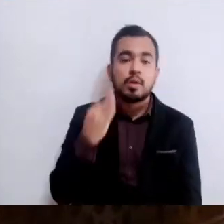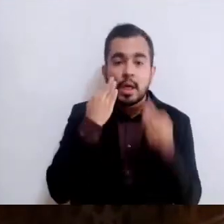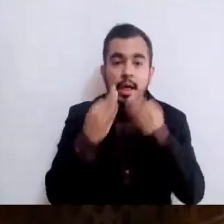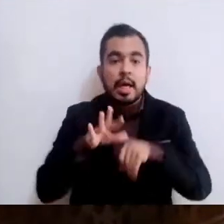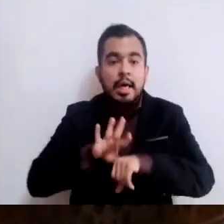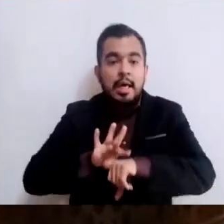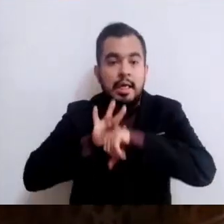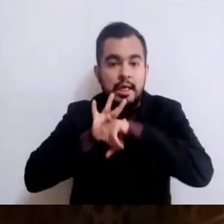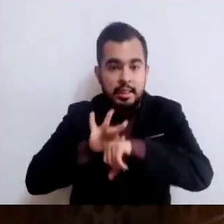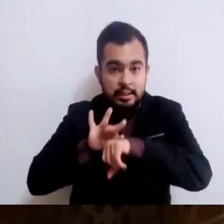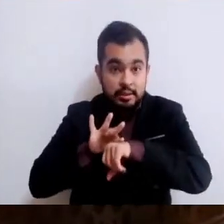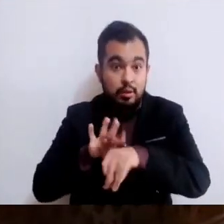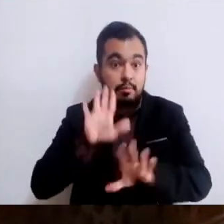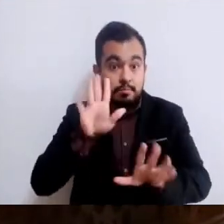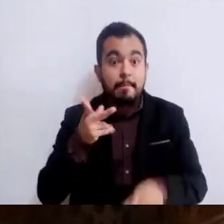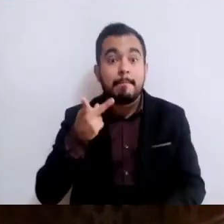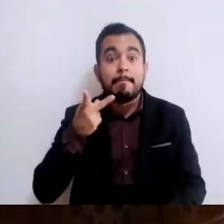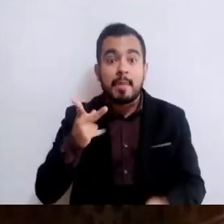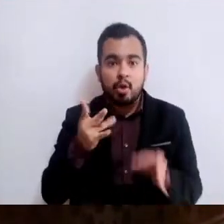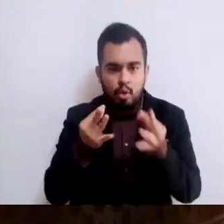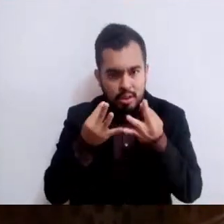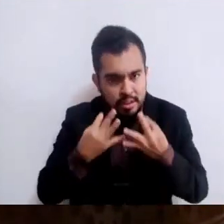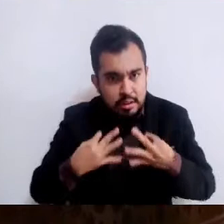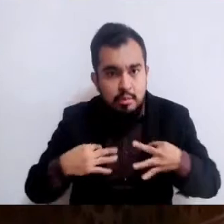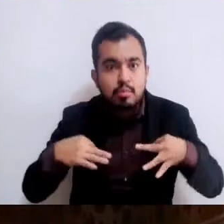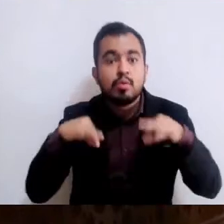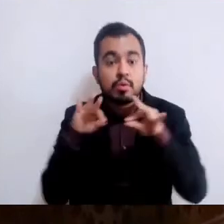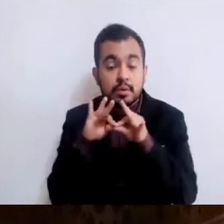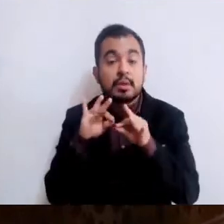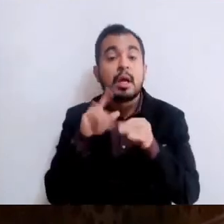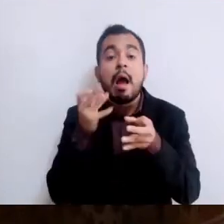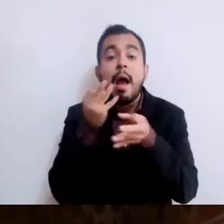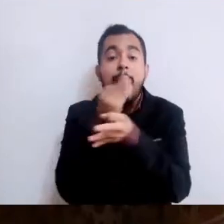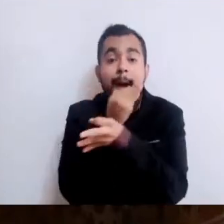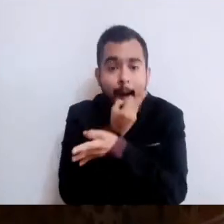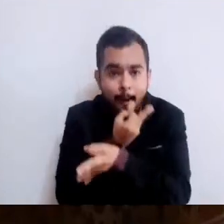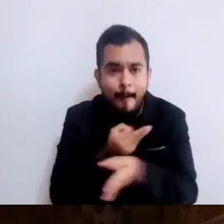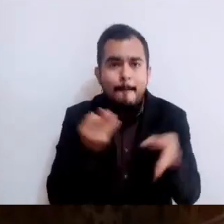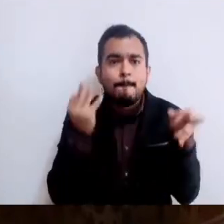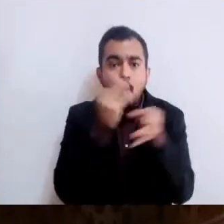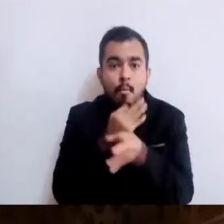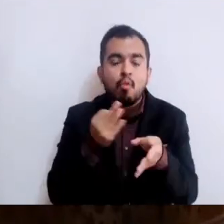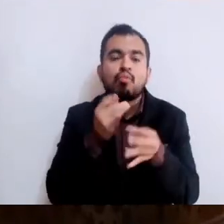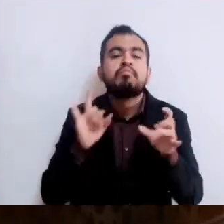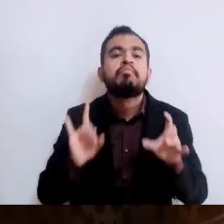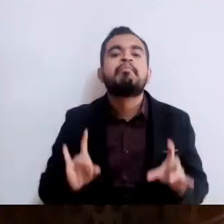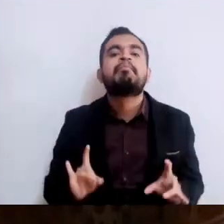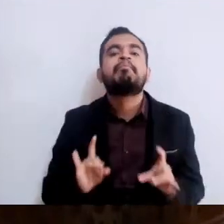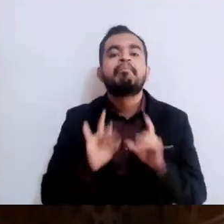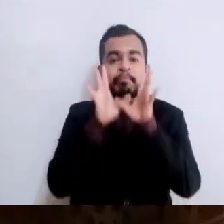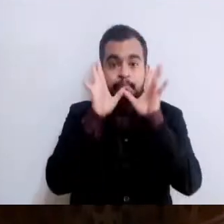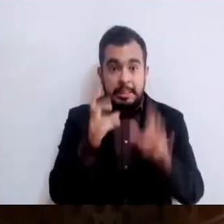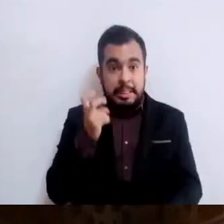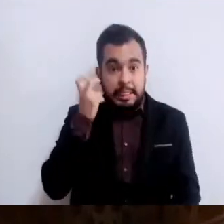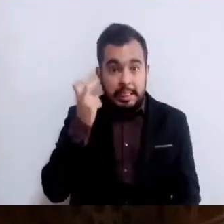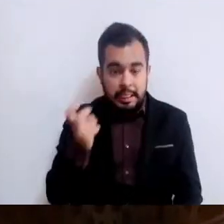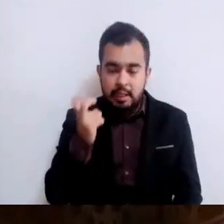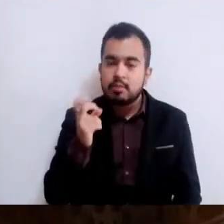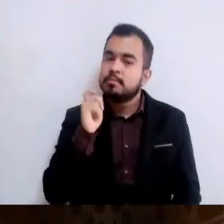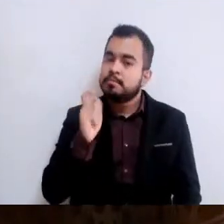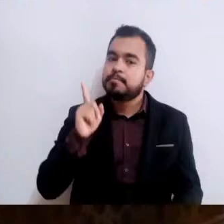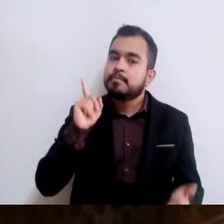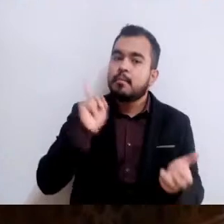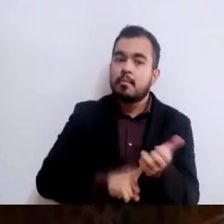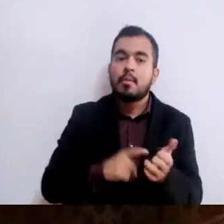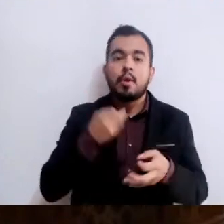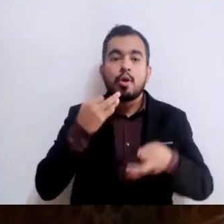es importante reiterar que cualquier promoción realizada a manera de incidente quedara a valoración del juzgador,